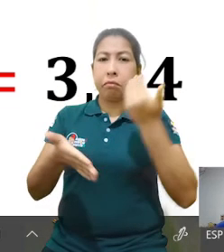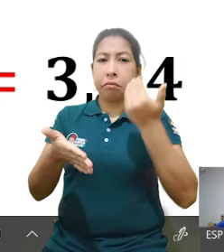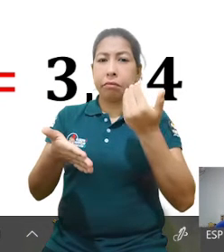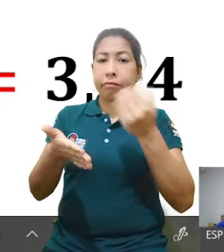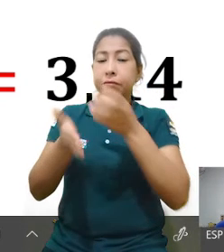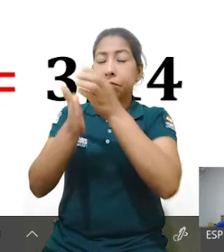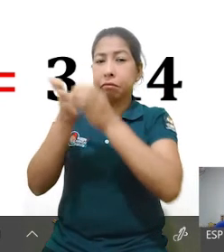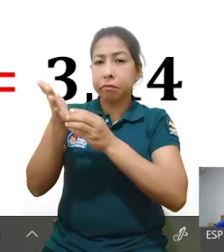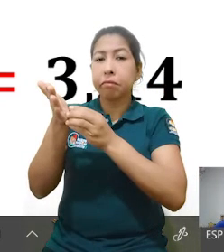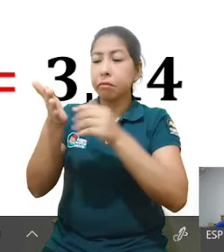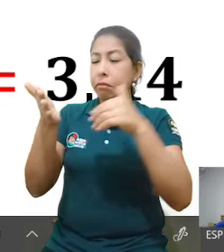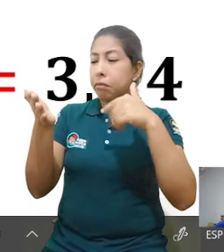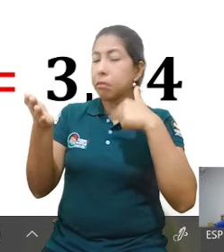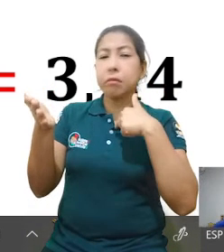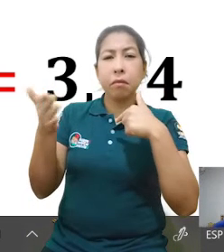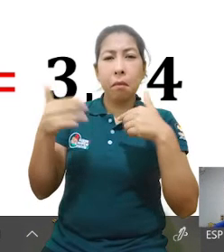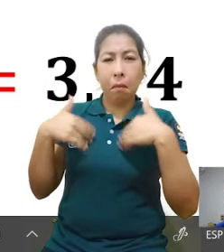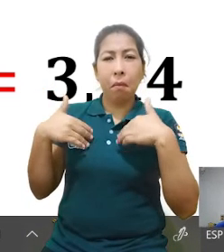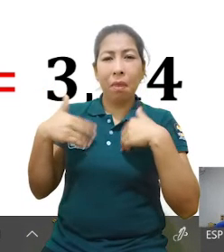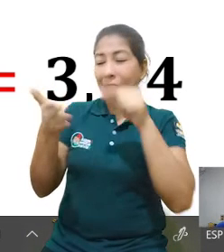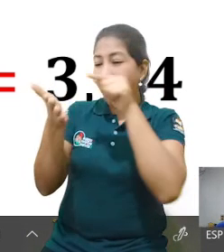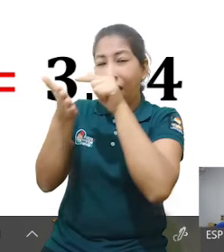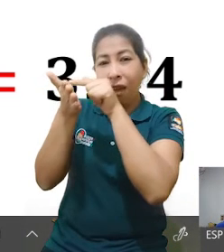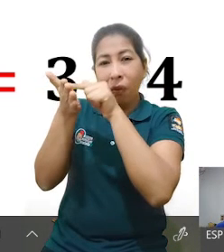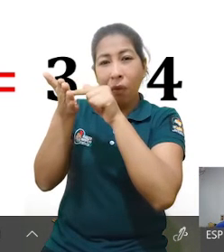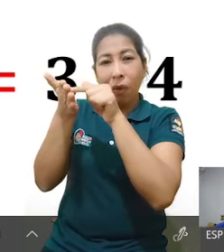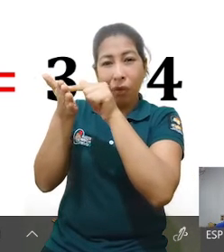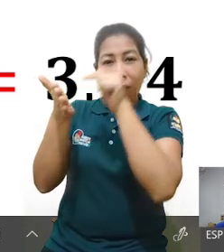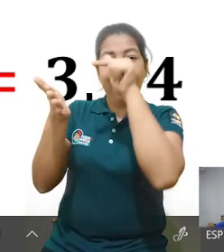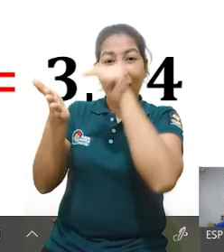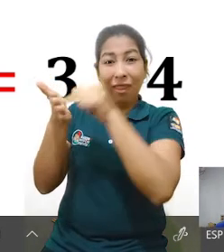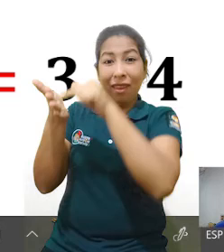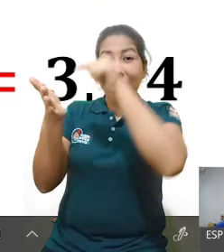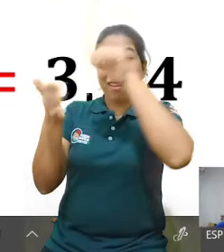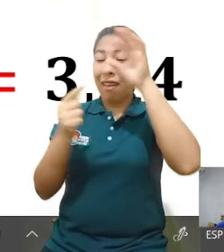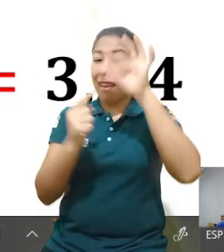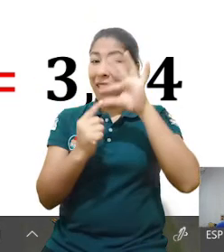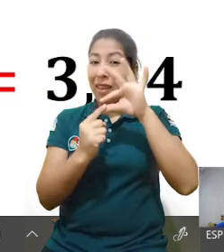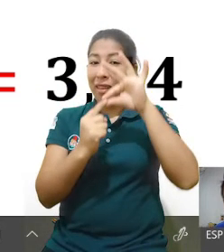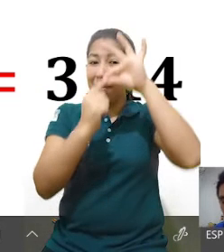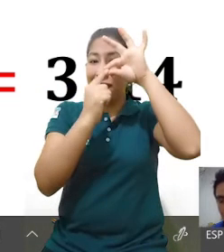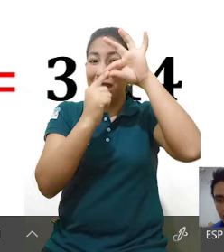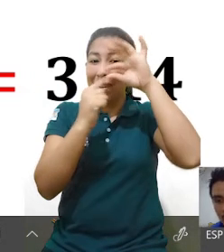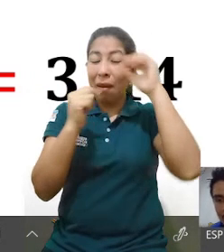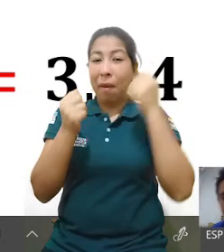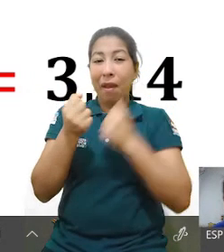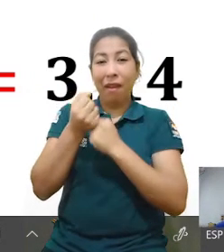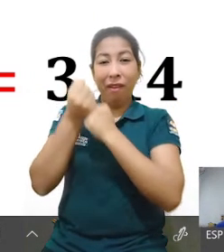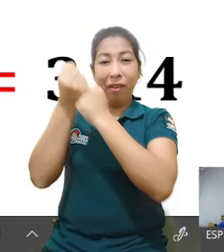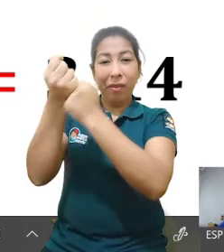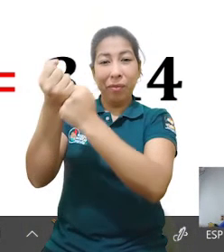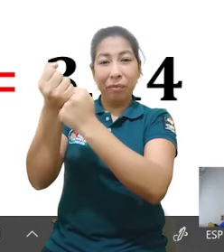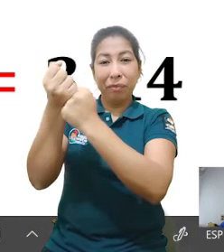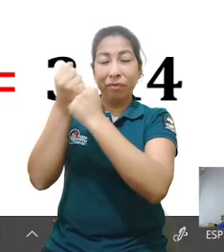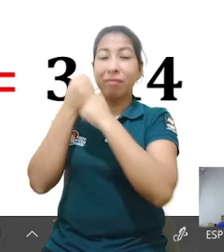recientes, contienen una tecla especial para logaritmos en bases distintas a los logaritmos decimales